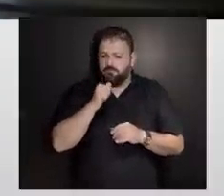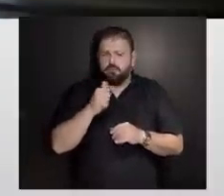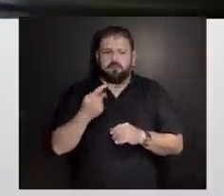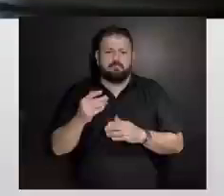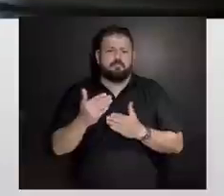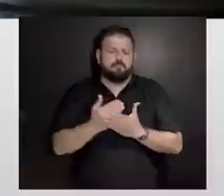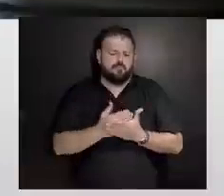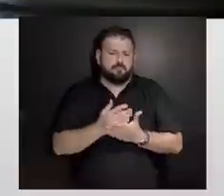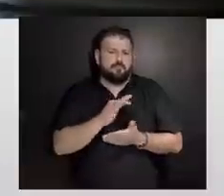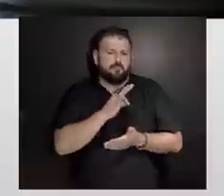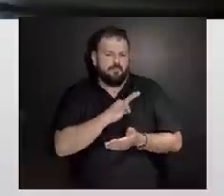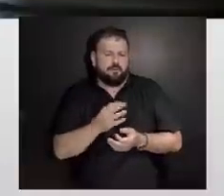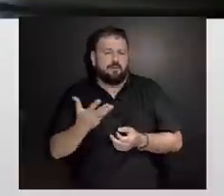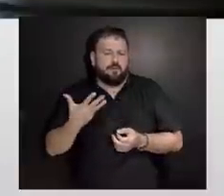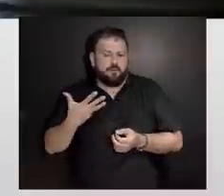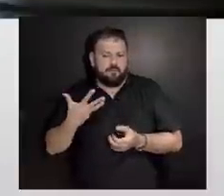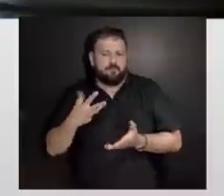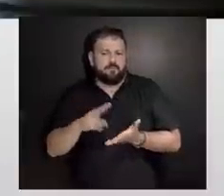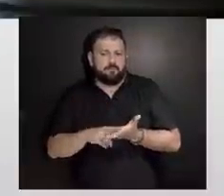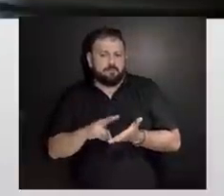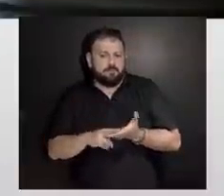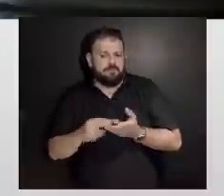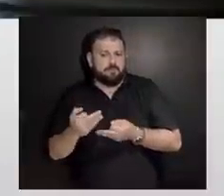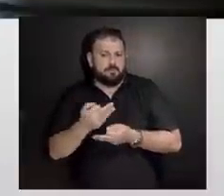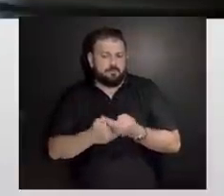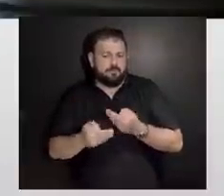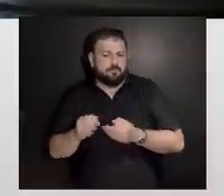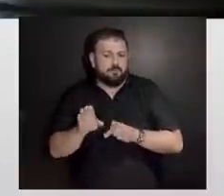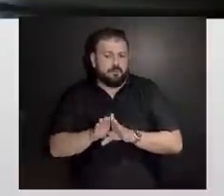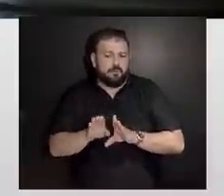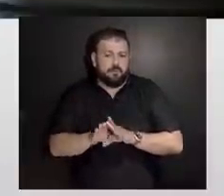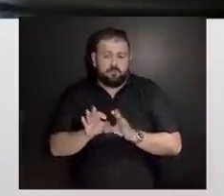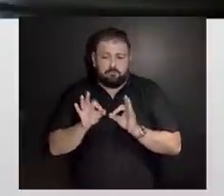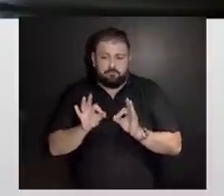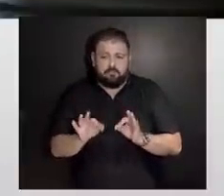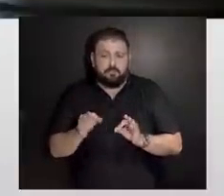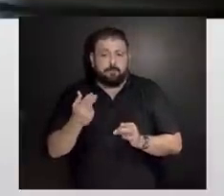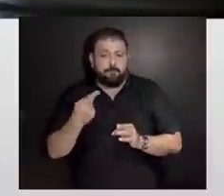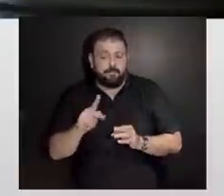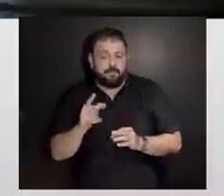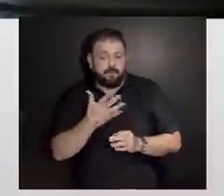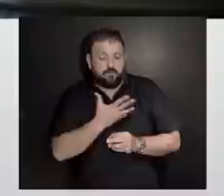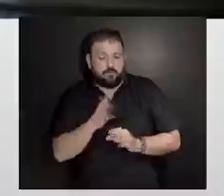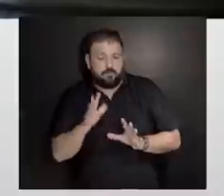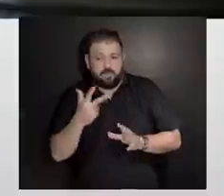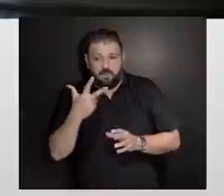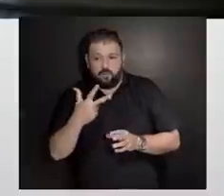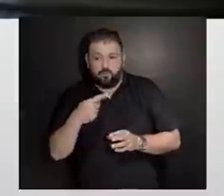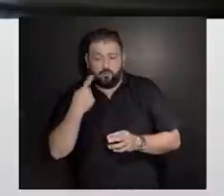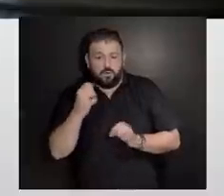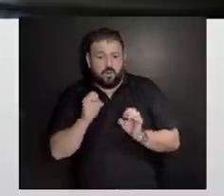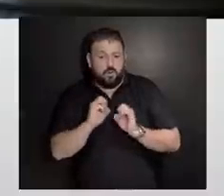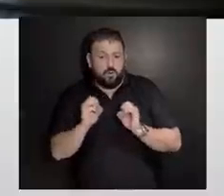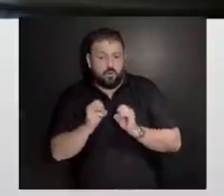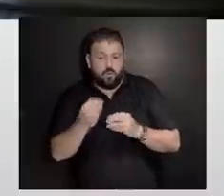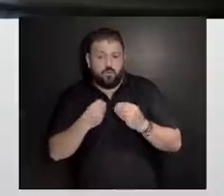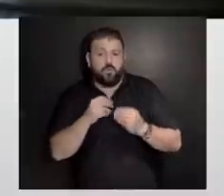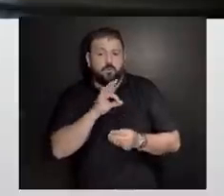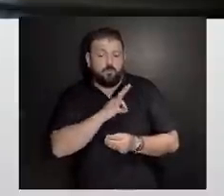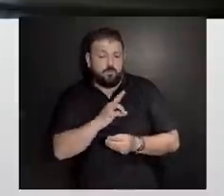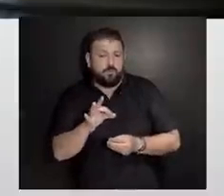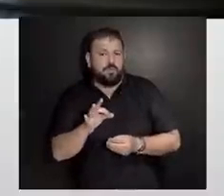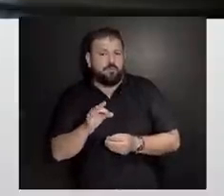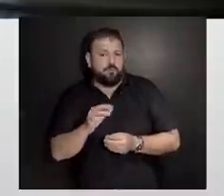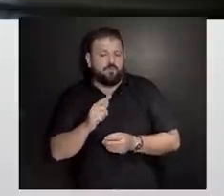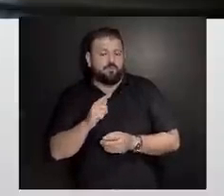ahí también tendríamos que valorar, ¿no? Probablemente no sea una lectura correcta, pero si al menos llevamos 8 horas de ayuno, ya podríamos